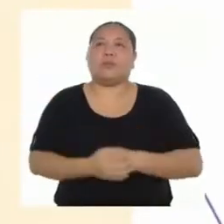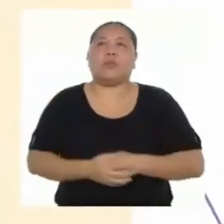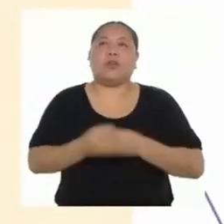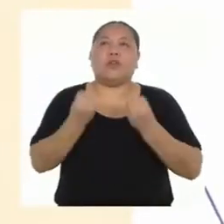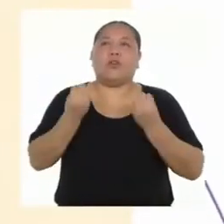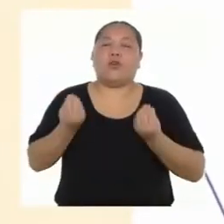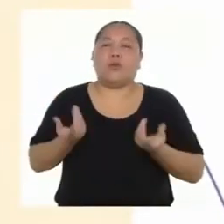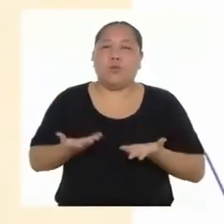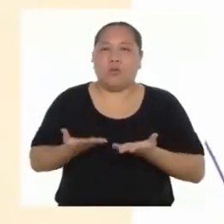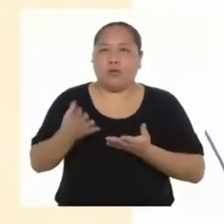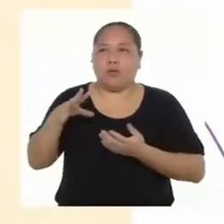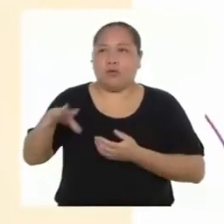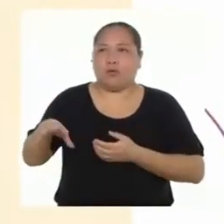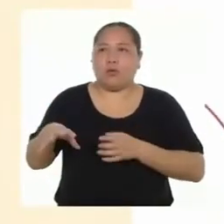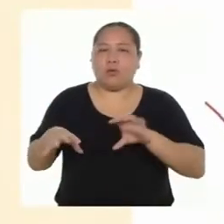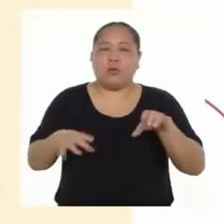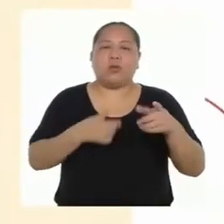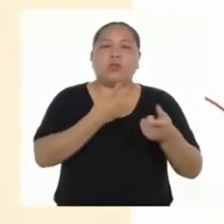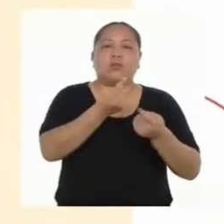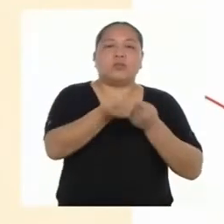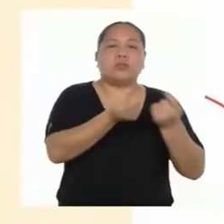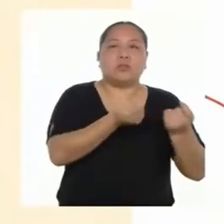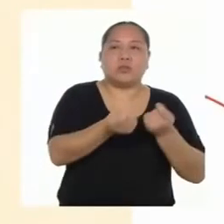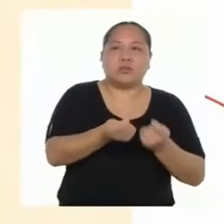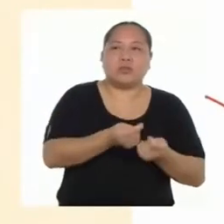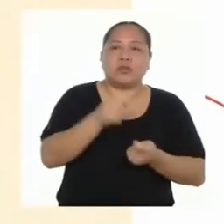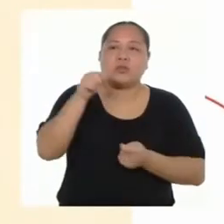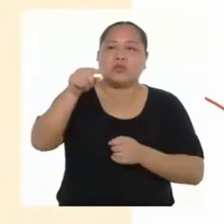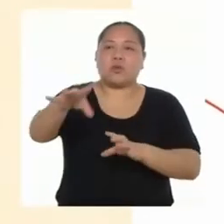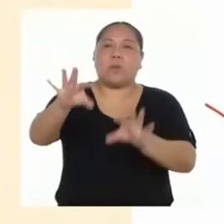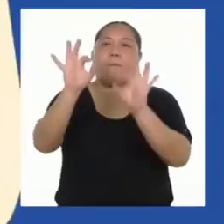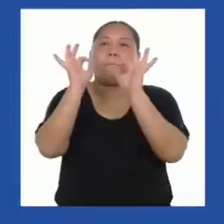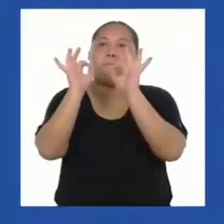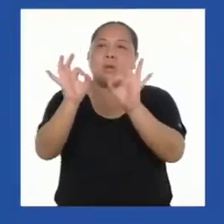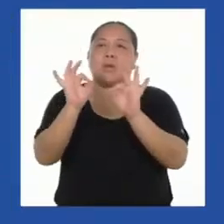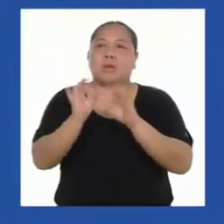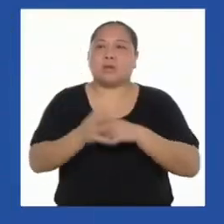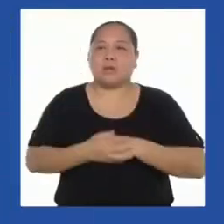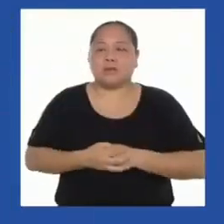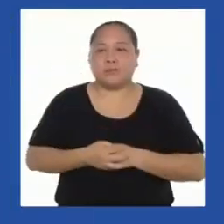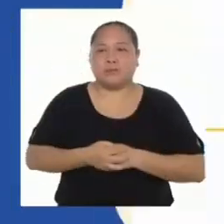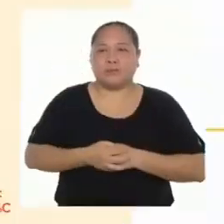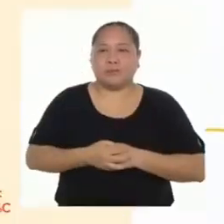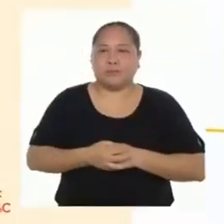origen, según su gestión y según su peligrosidad.